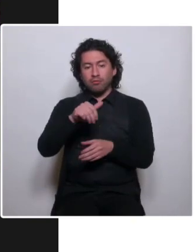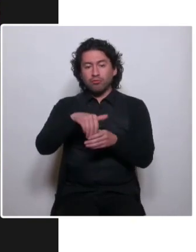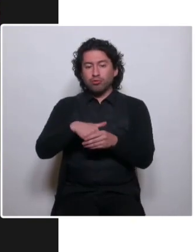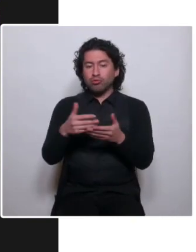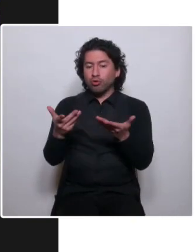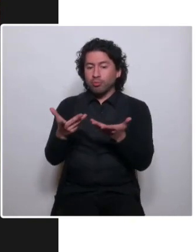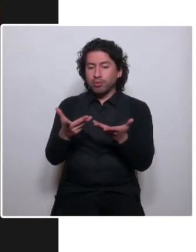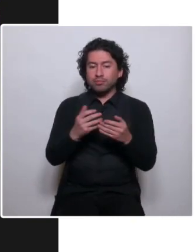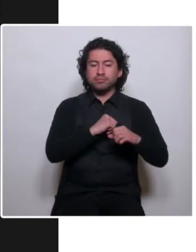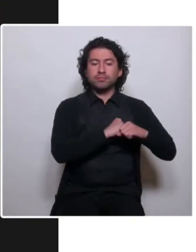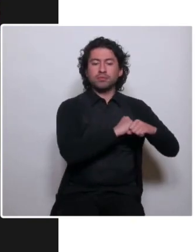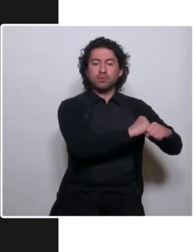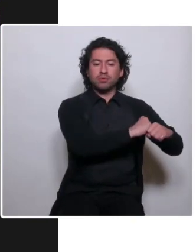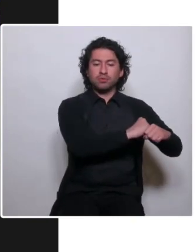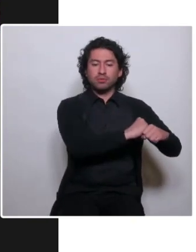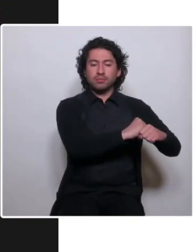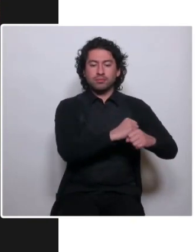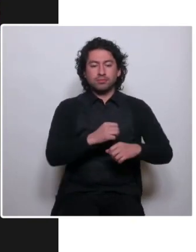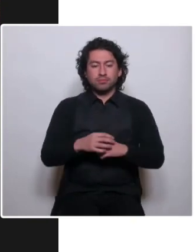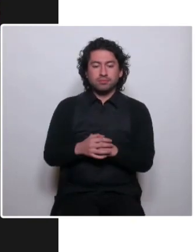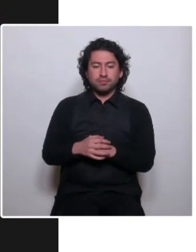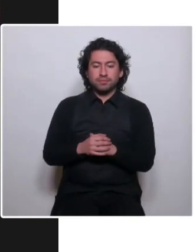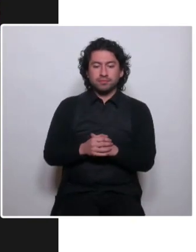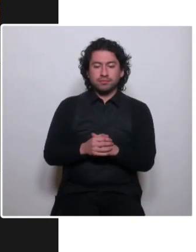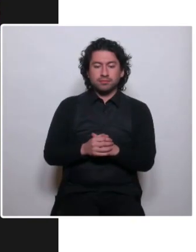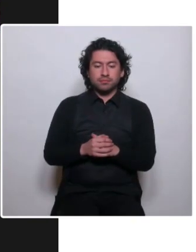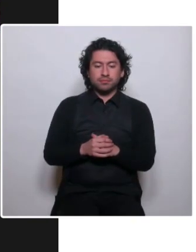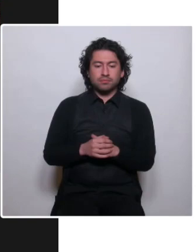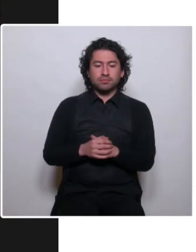En contra, señor secretario.